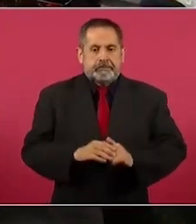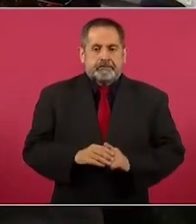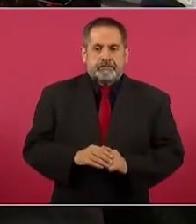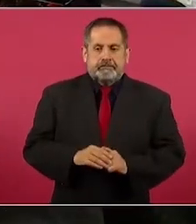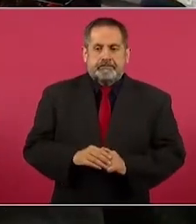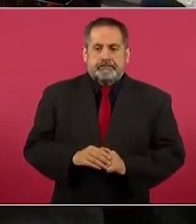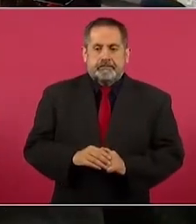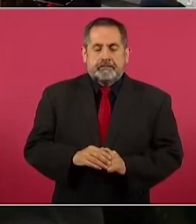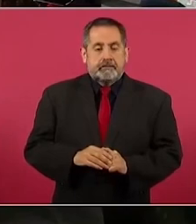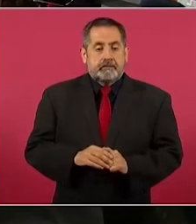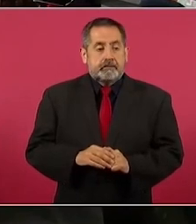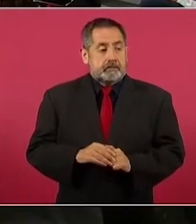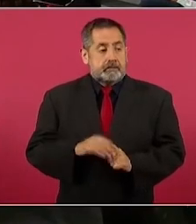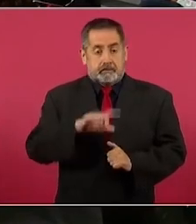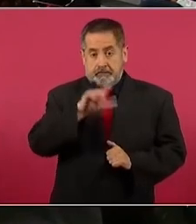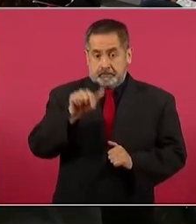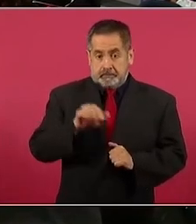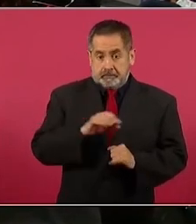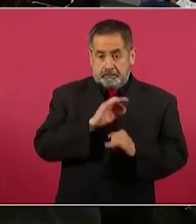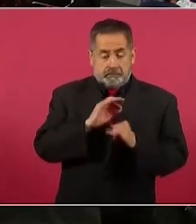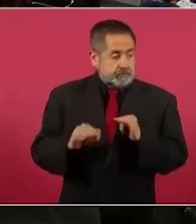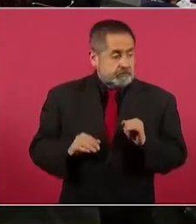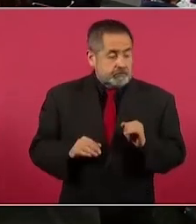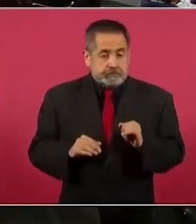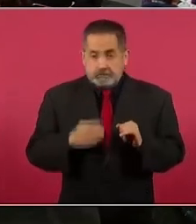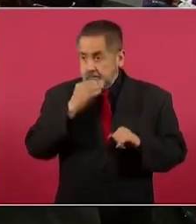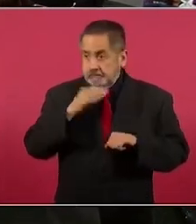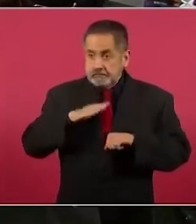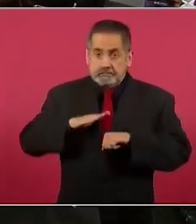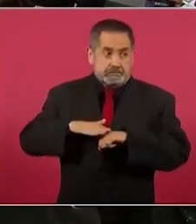se da a conocer que todo